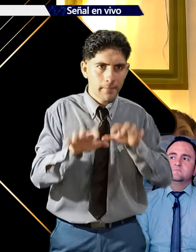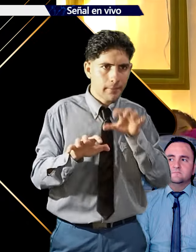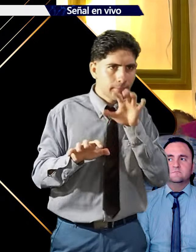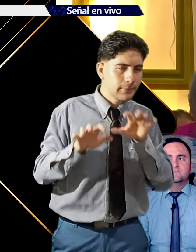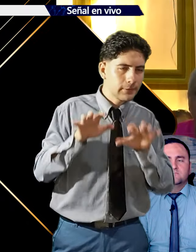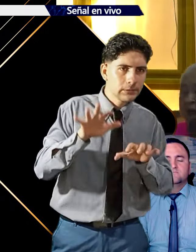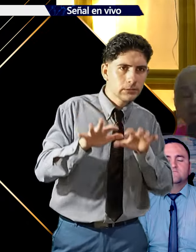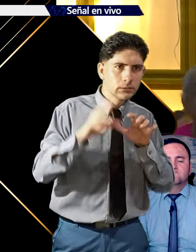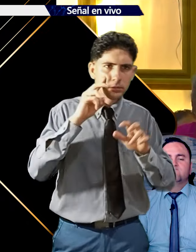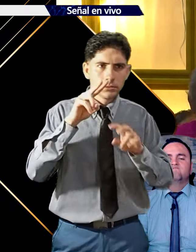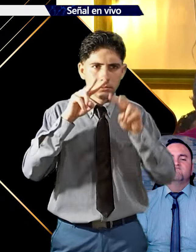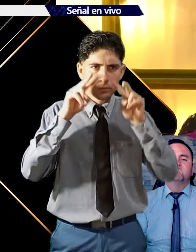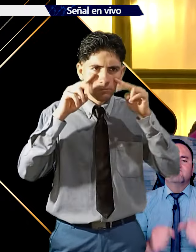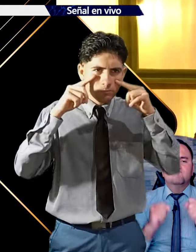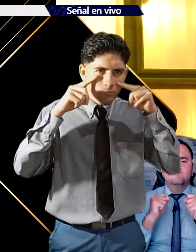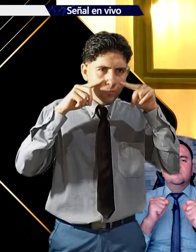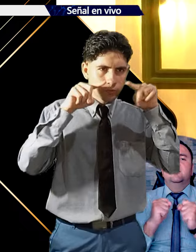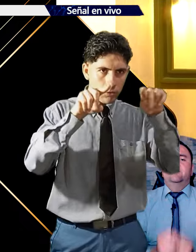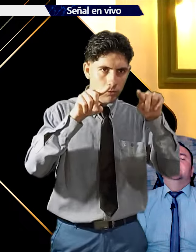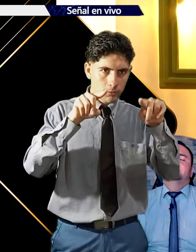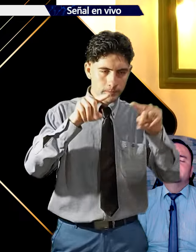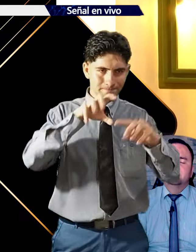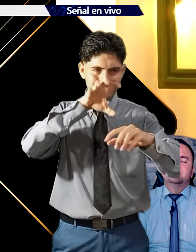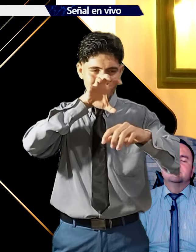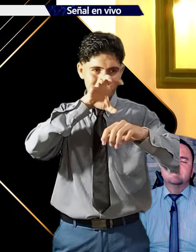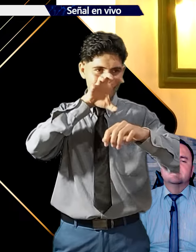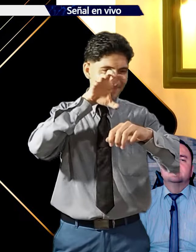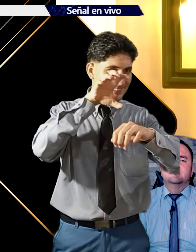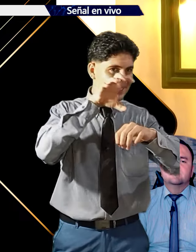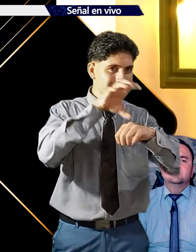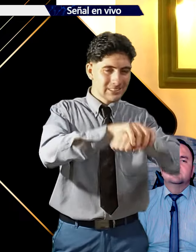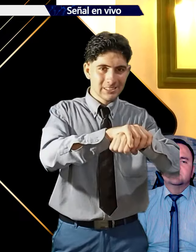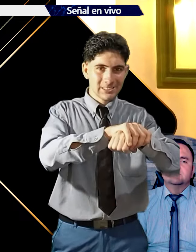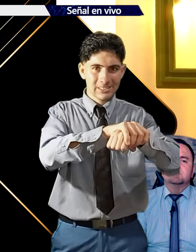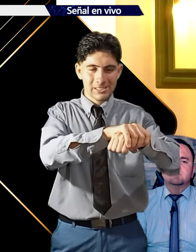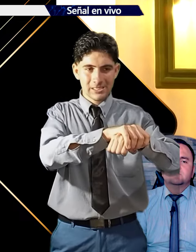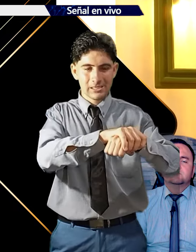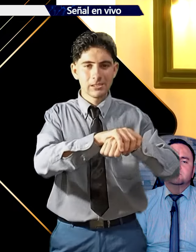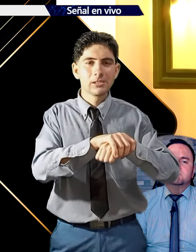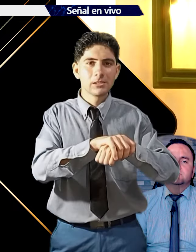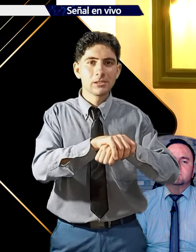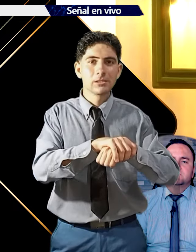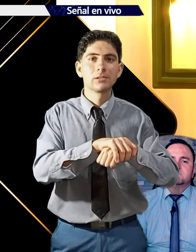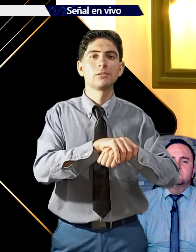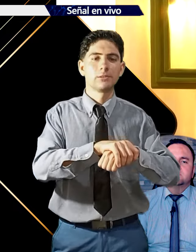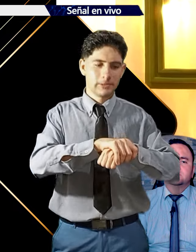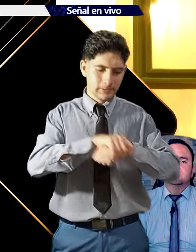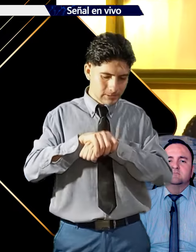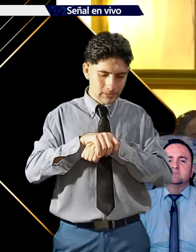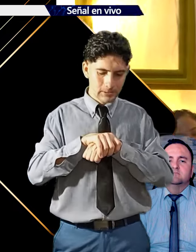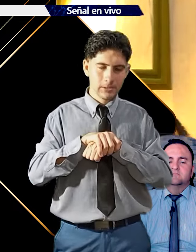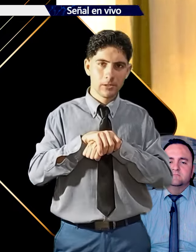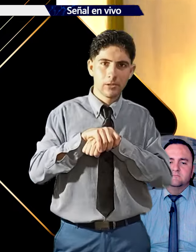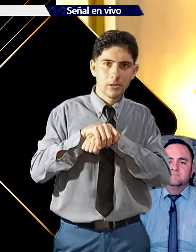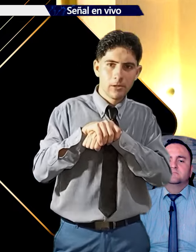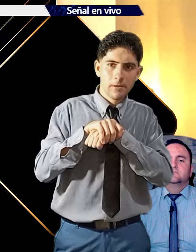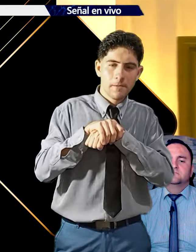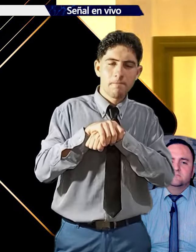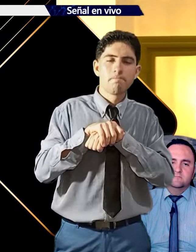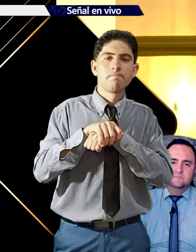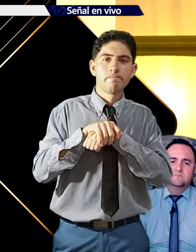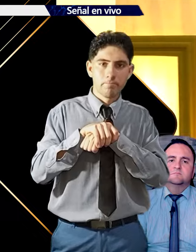siga, corra, nada lo entretenía, nada desviaba su mirada. Pero cuando ya llegó donde estaba la presa, entonces ¿sabe qué